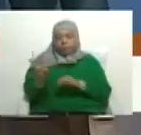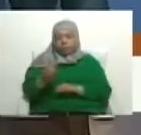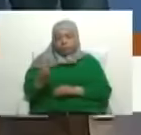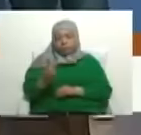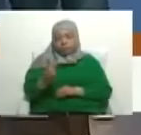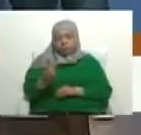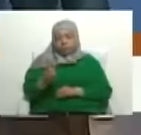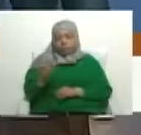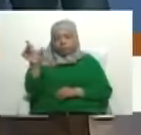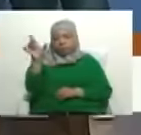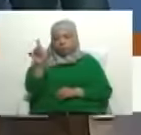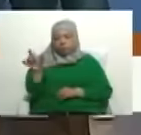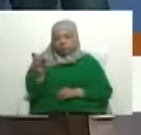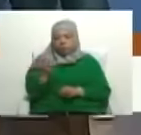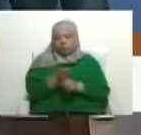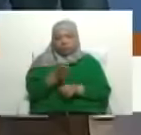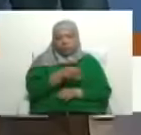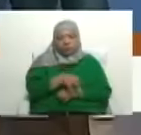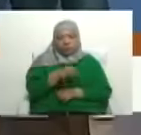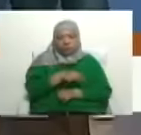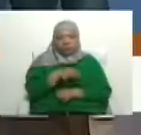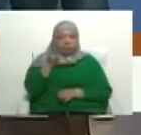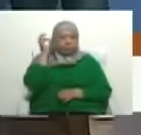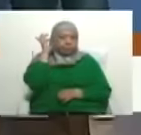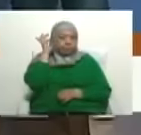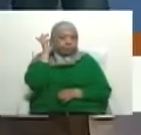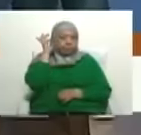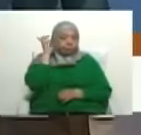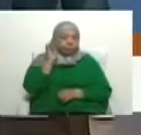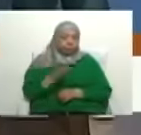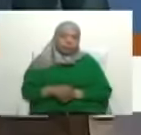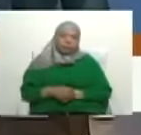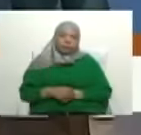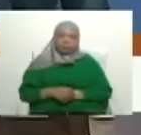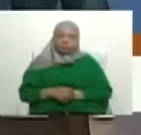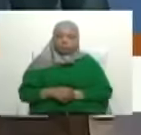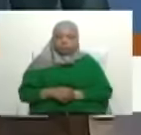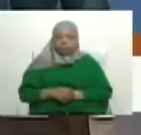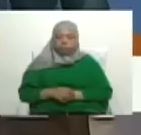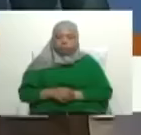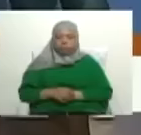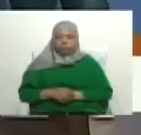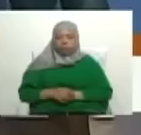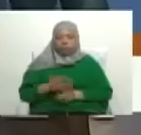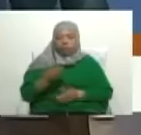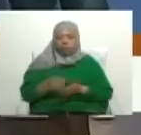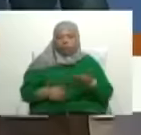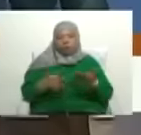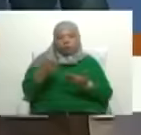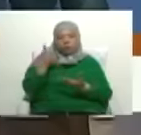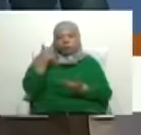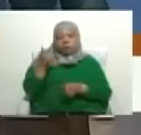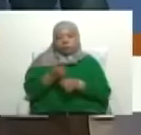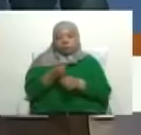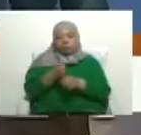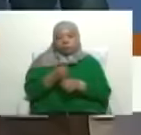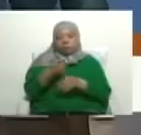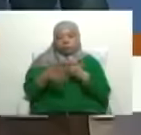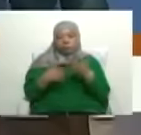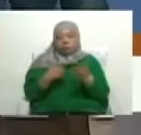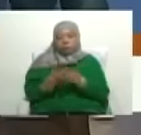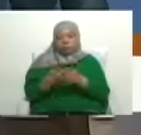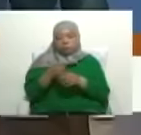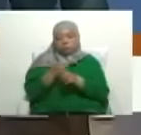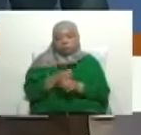la Guayana Esequiba. Y esta señora salió diciendo que no, que había que hacerlo, que había que entregarle eso a ExxonMobil, porque eso es la Corte